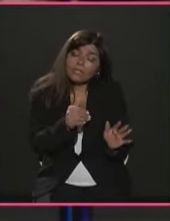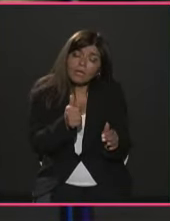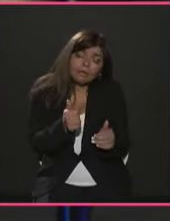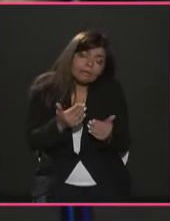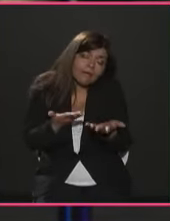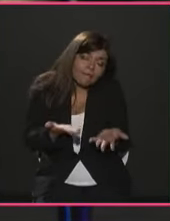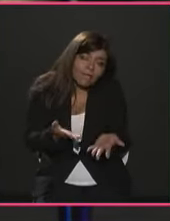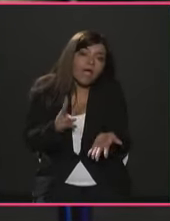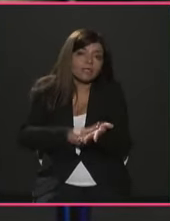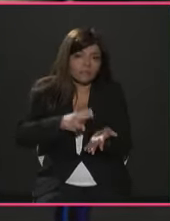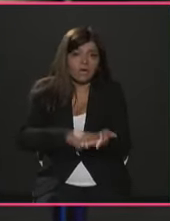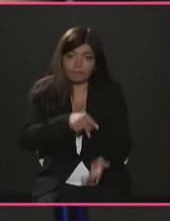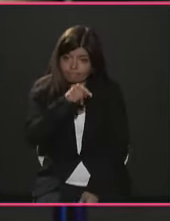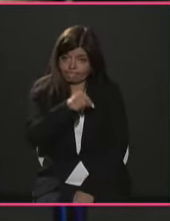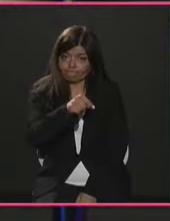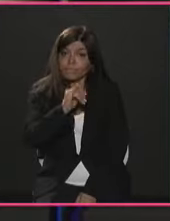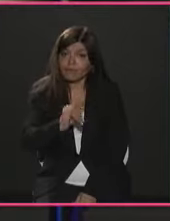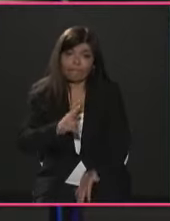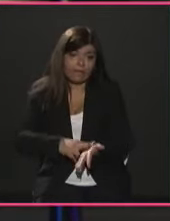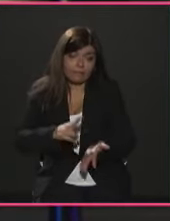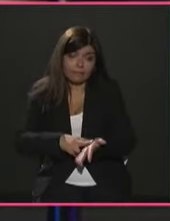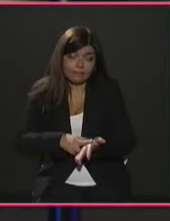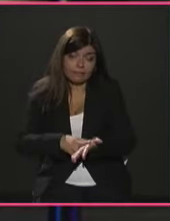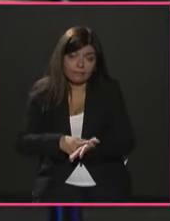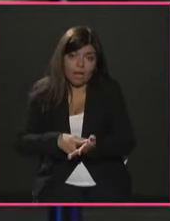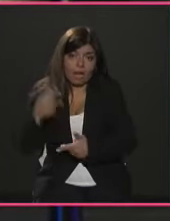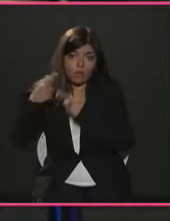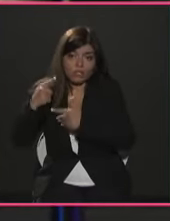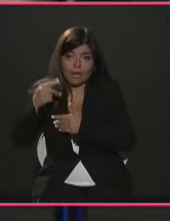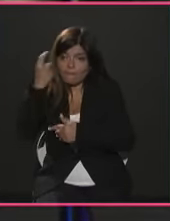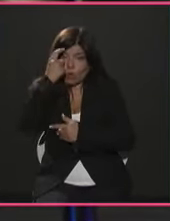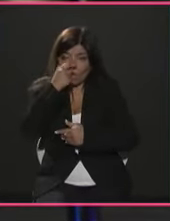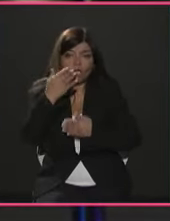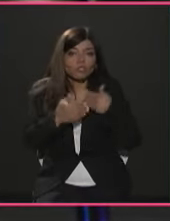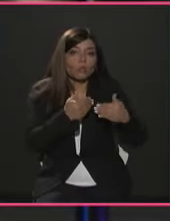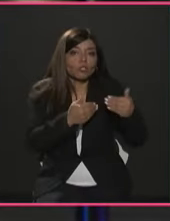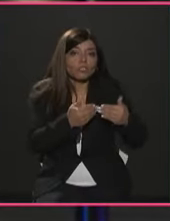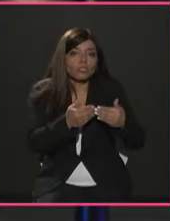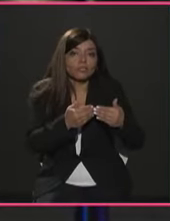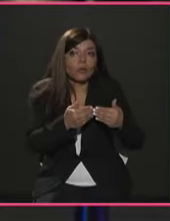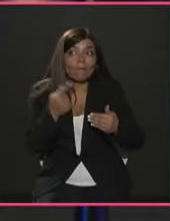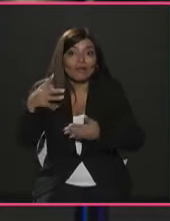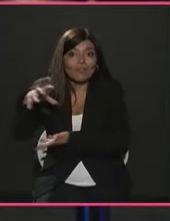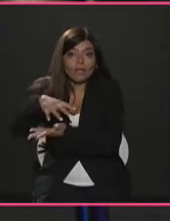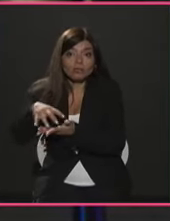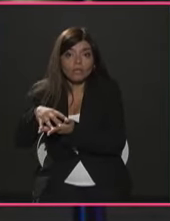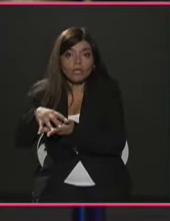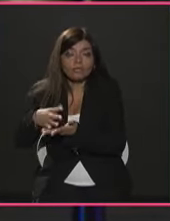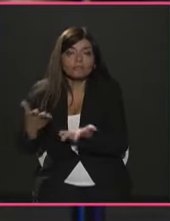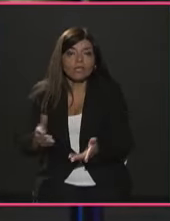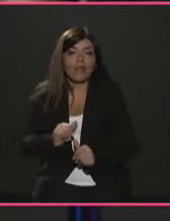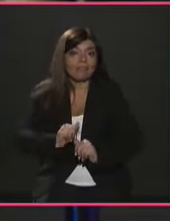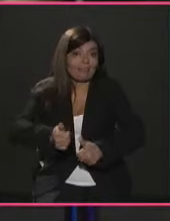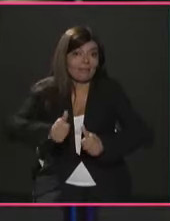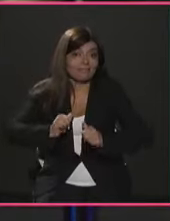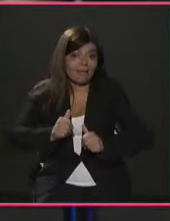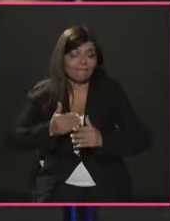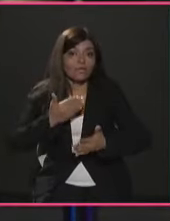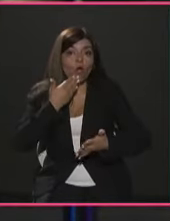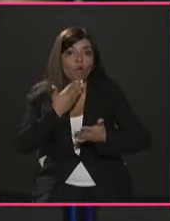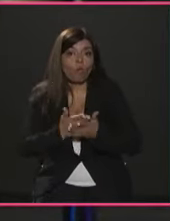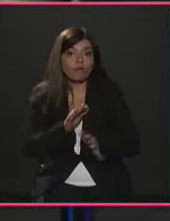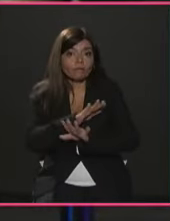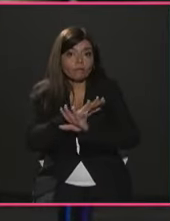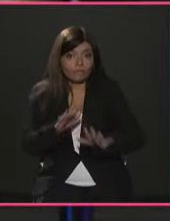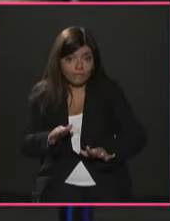absolutamente real y bien pero el desafío No termina ahí el desafío termina cuando